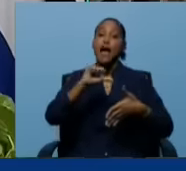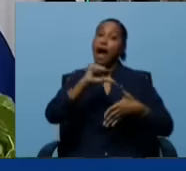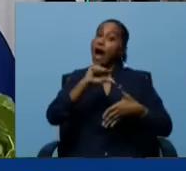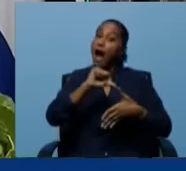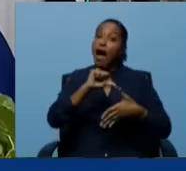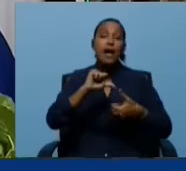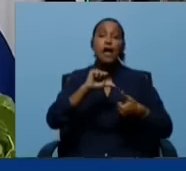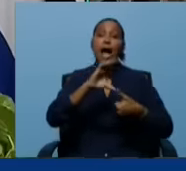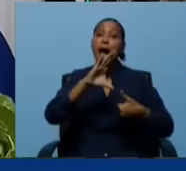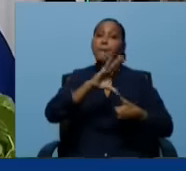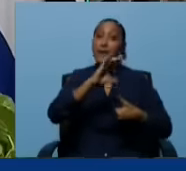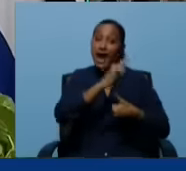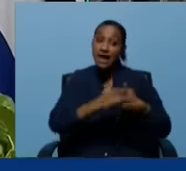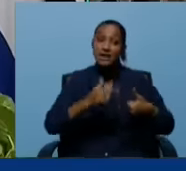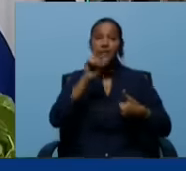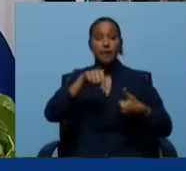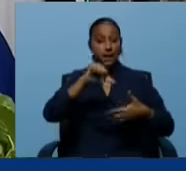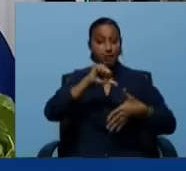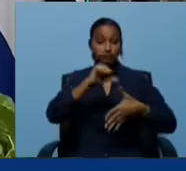Simón Bolívar.